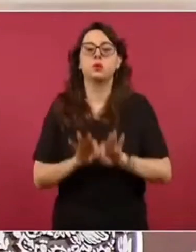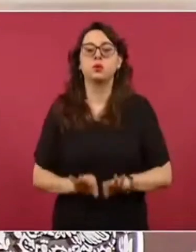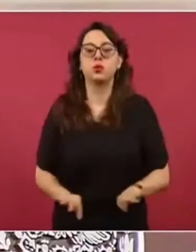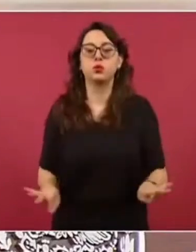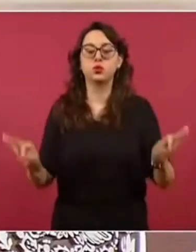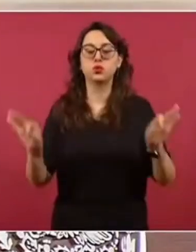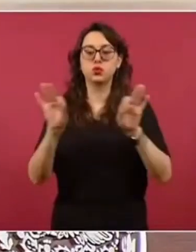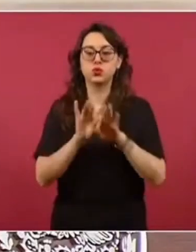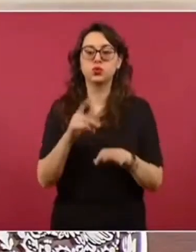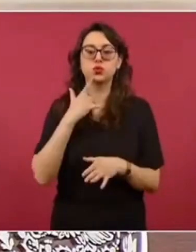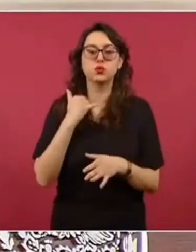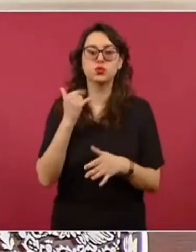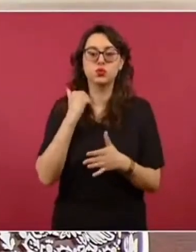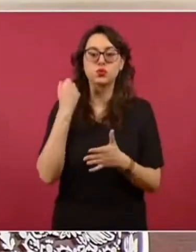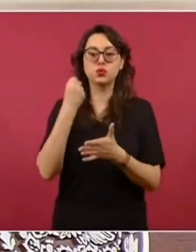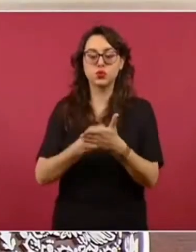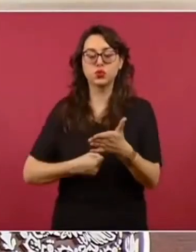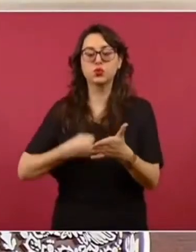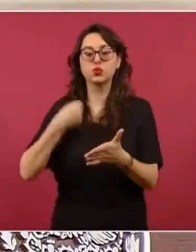luchar por